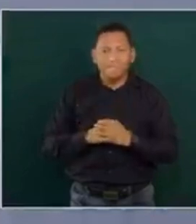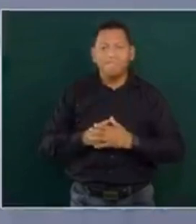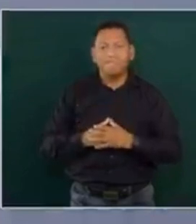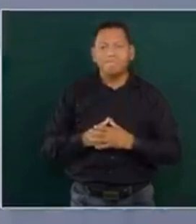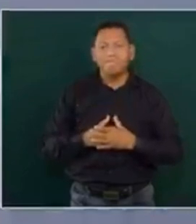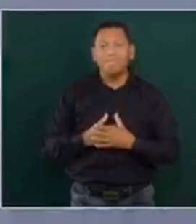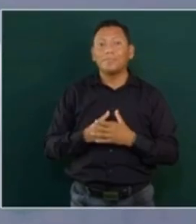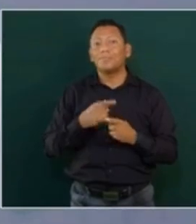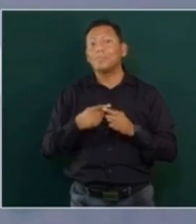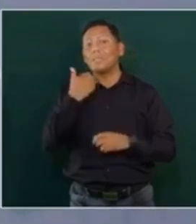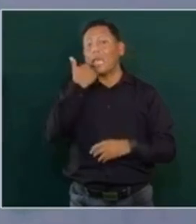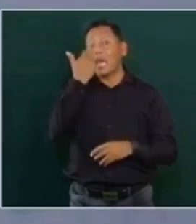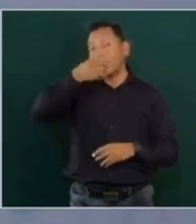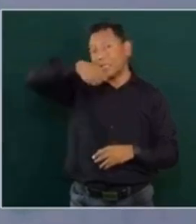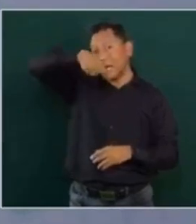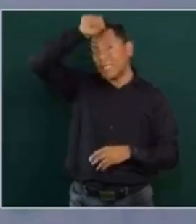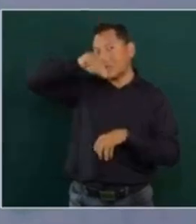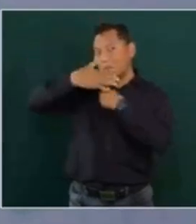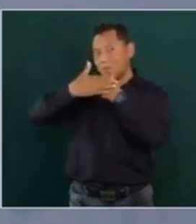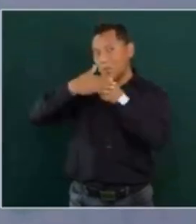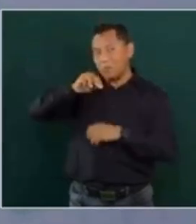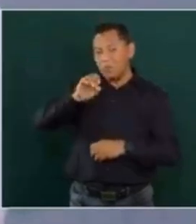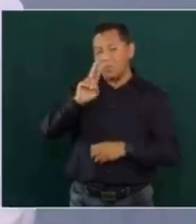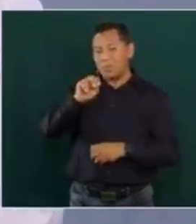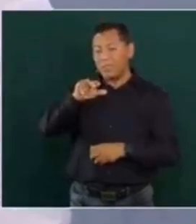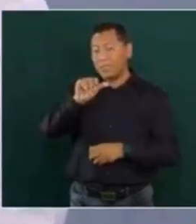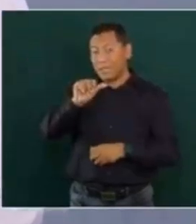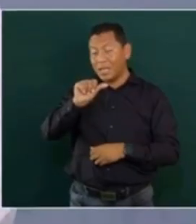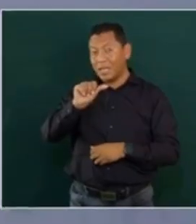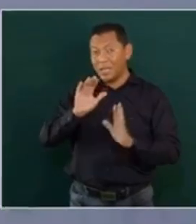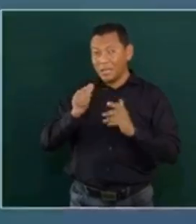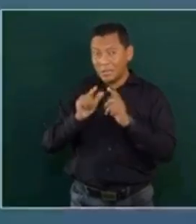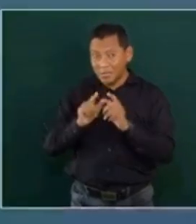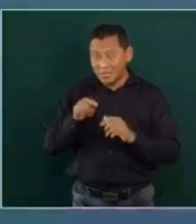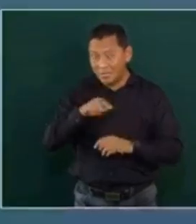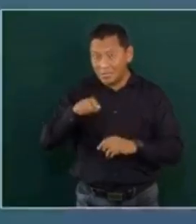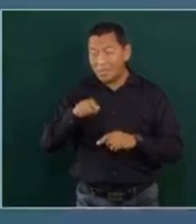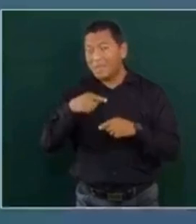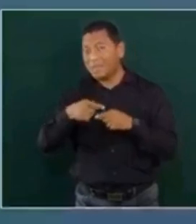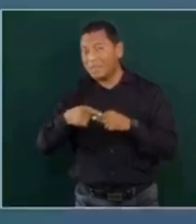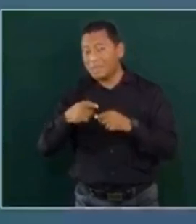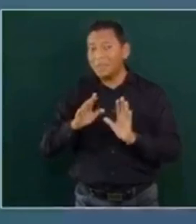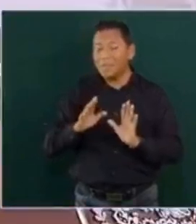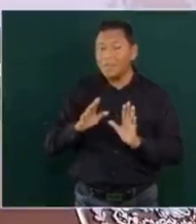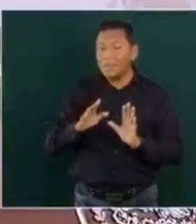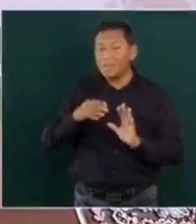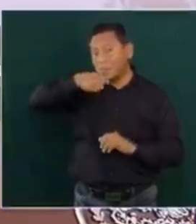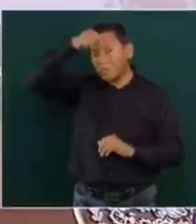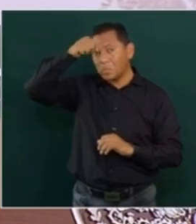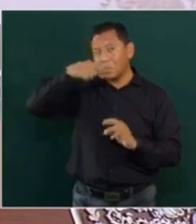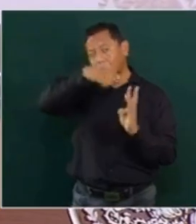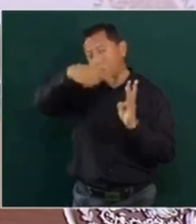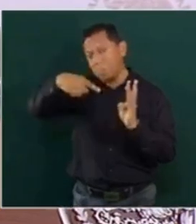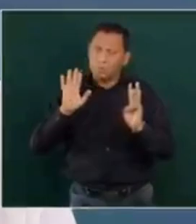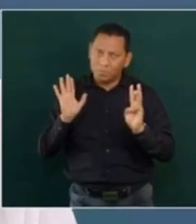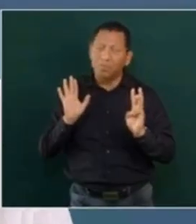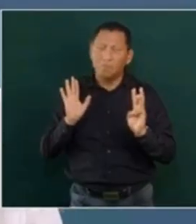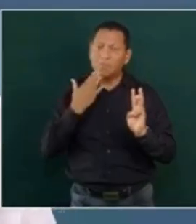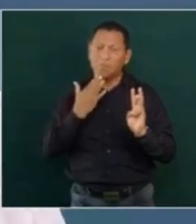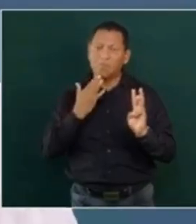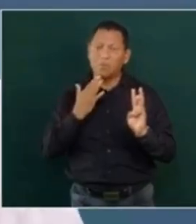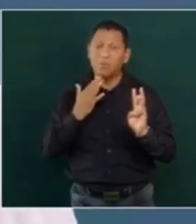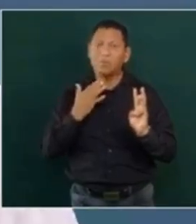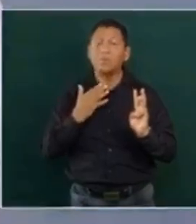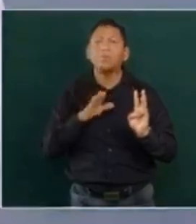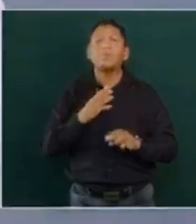están aspirando y van a participar en la encuesta del flanco izquierdo de nuestro movimiento son muy buenos prospectos. Yo digo